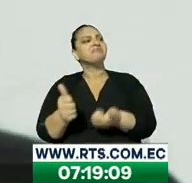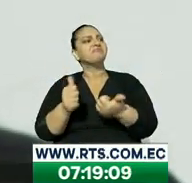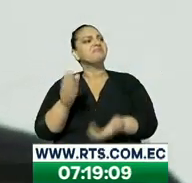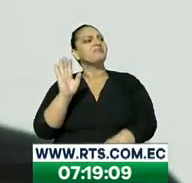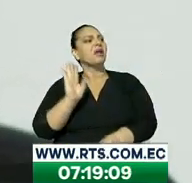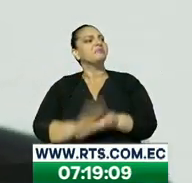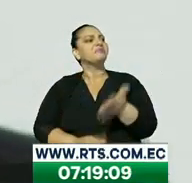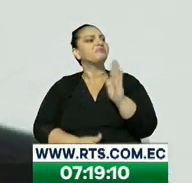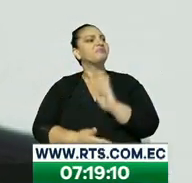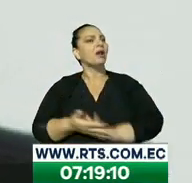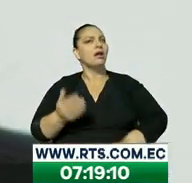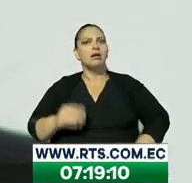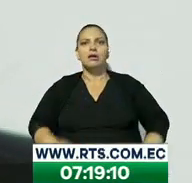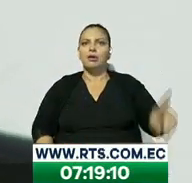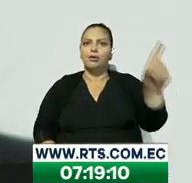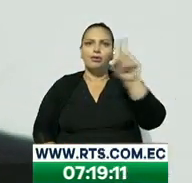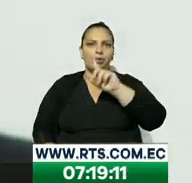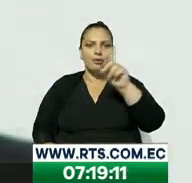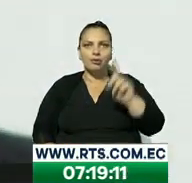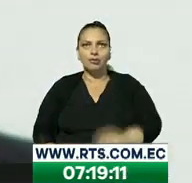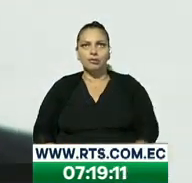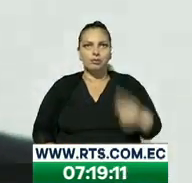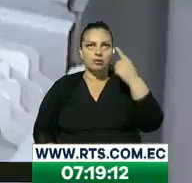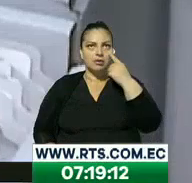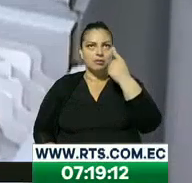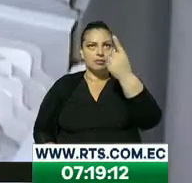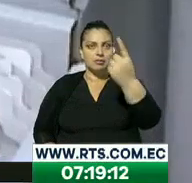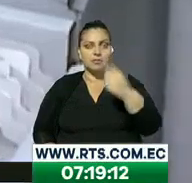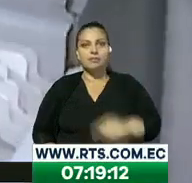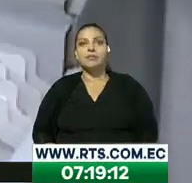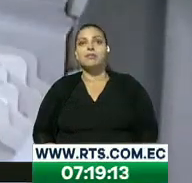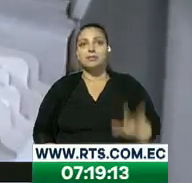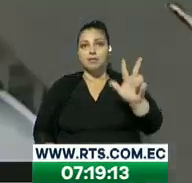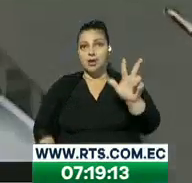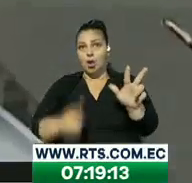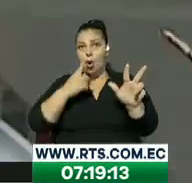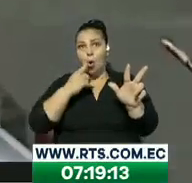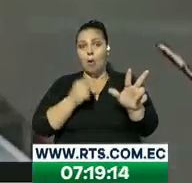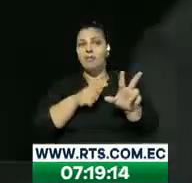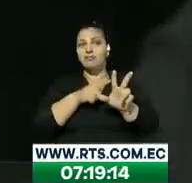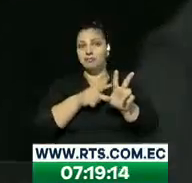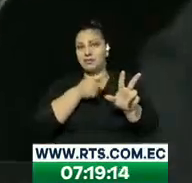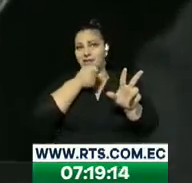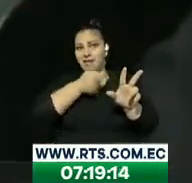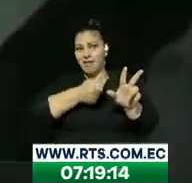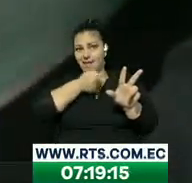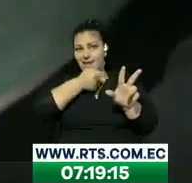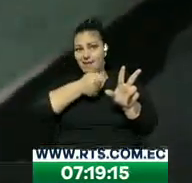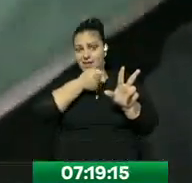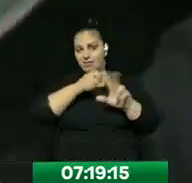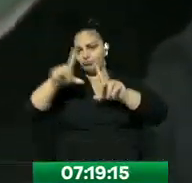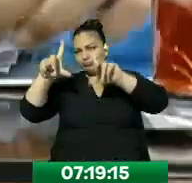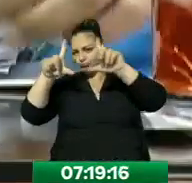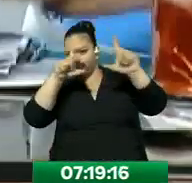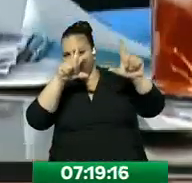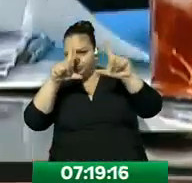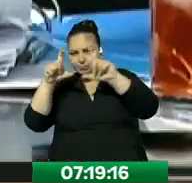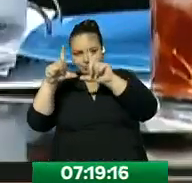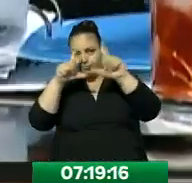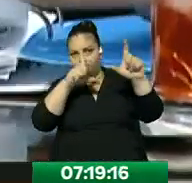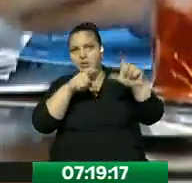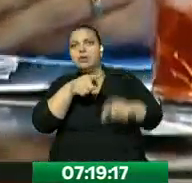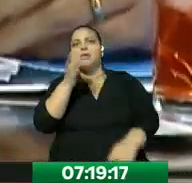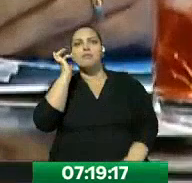Yadira Aguagallo, pareja del fotoperiodista asesinado, existen varias inconsistencias en este caso, por lo que están a la espera de que el